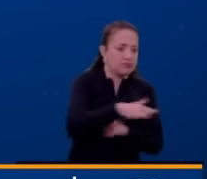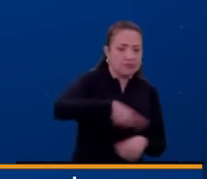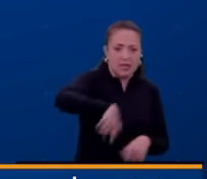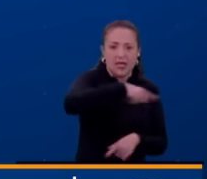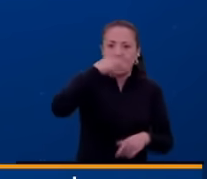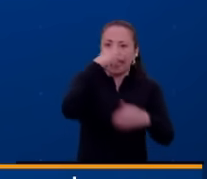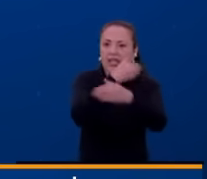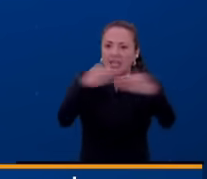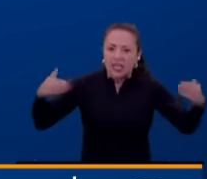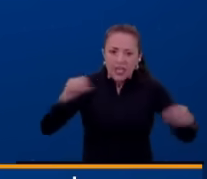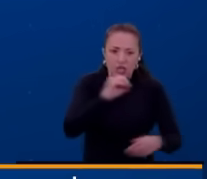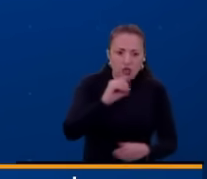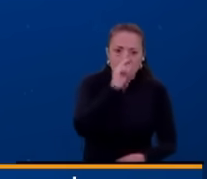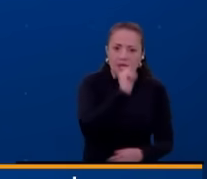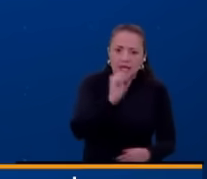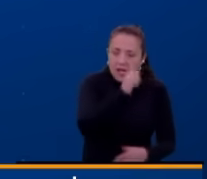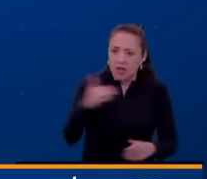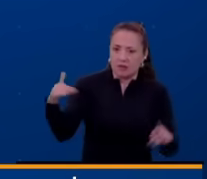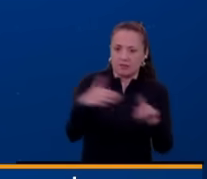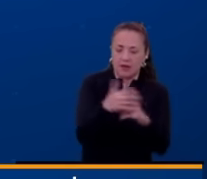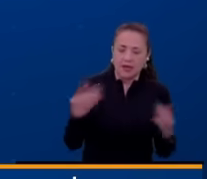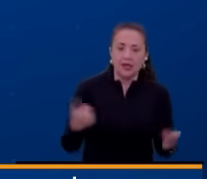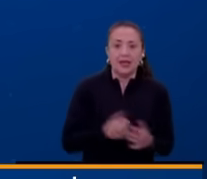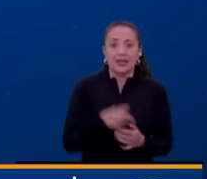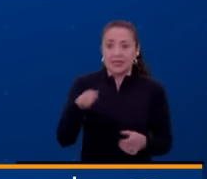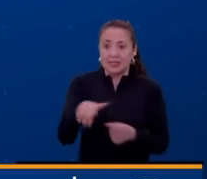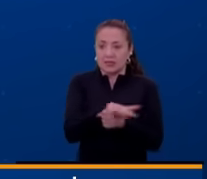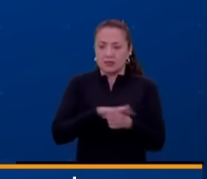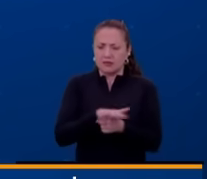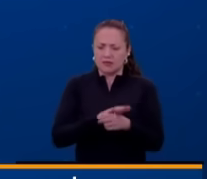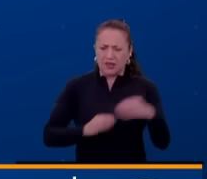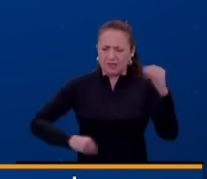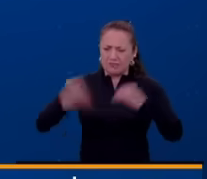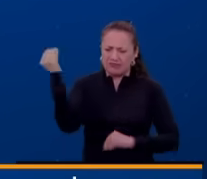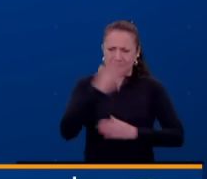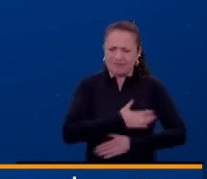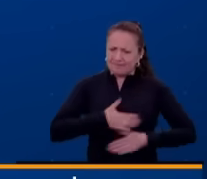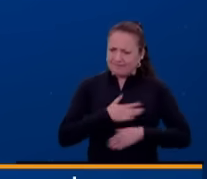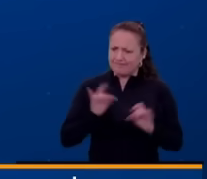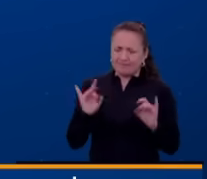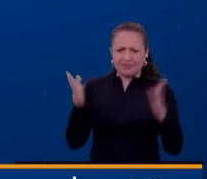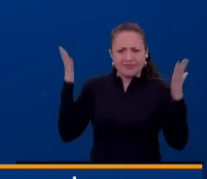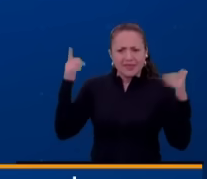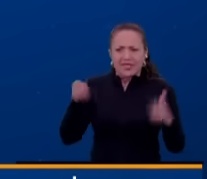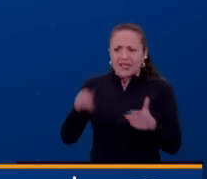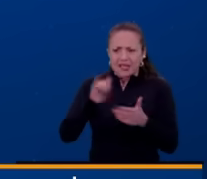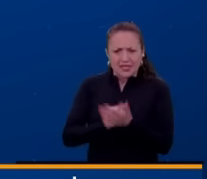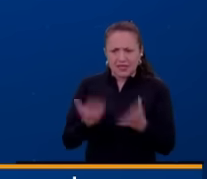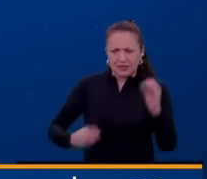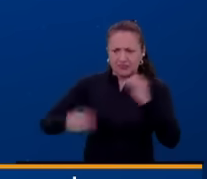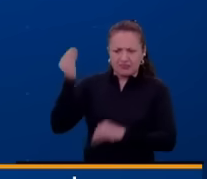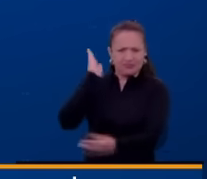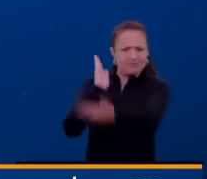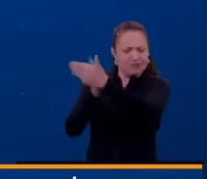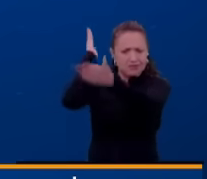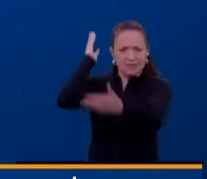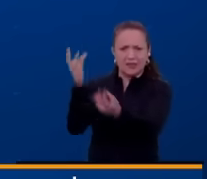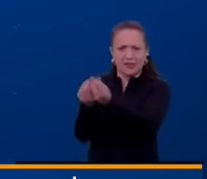niños y niñas. Hecho reprochable que naturalmente condenamos.